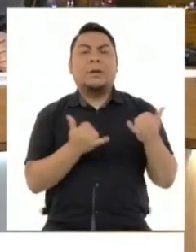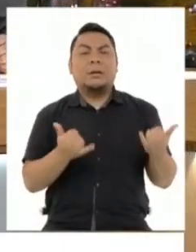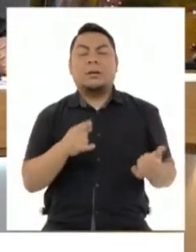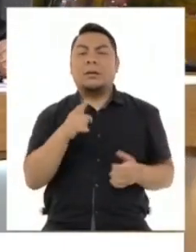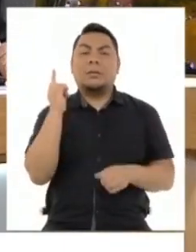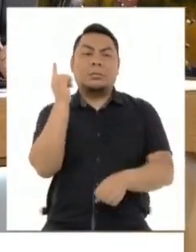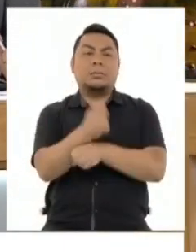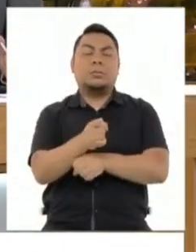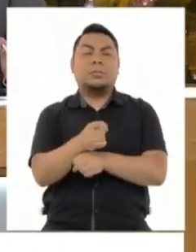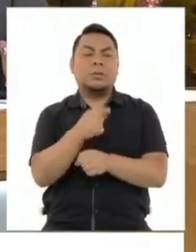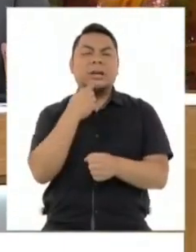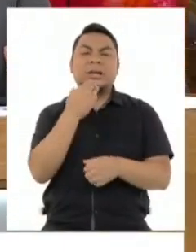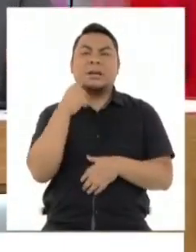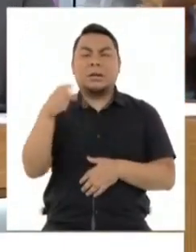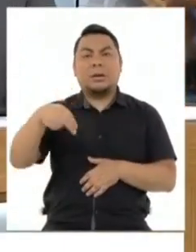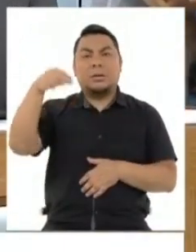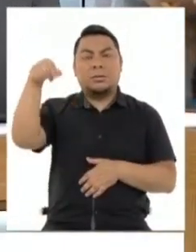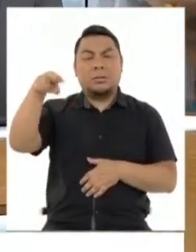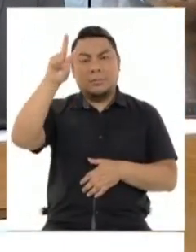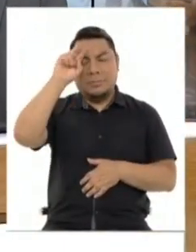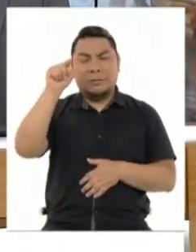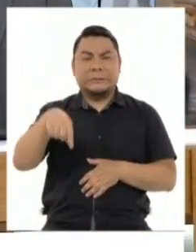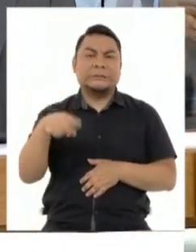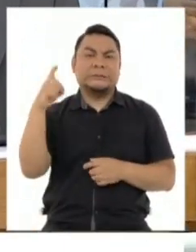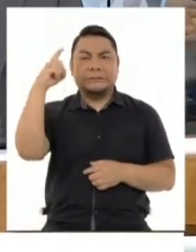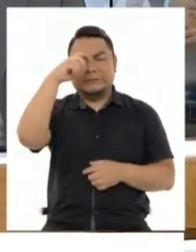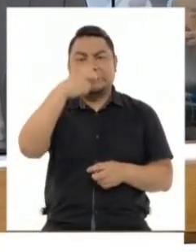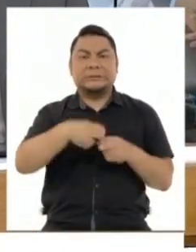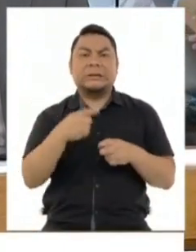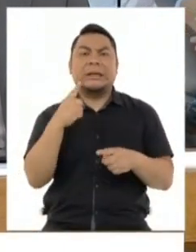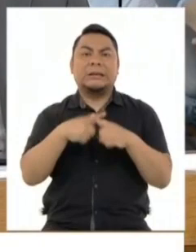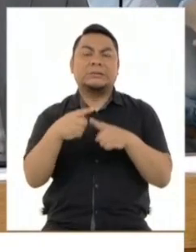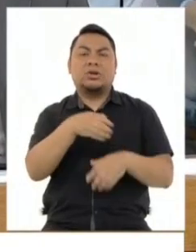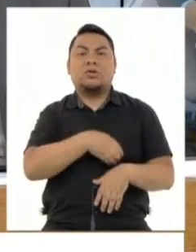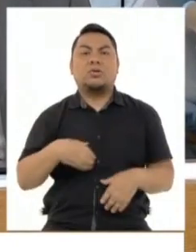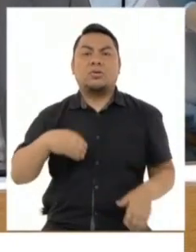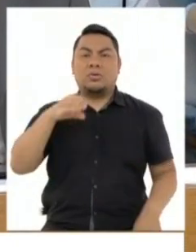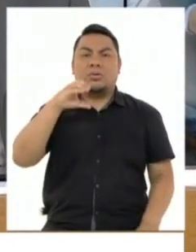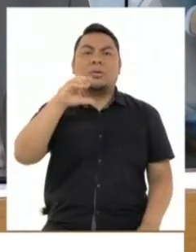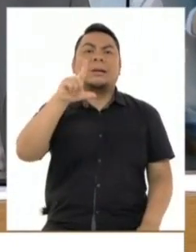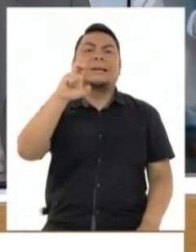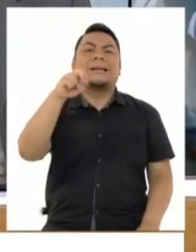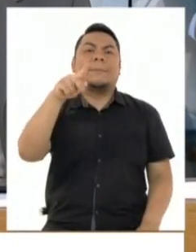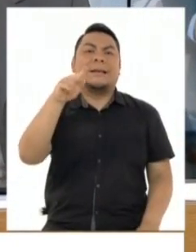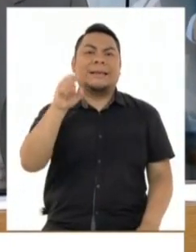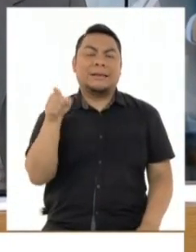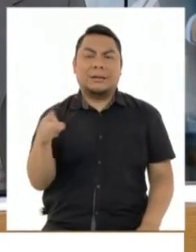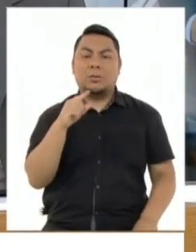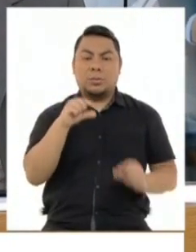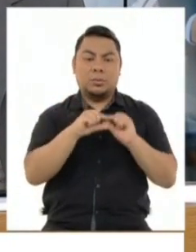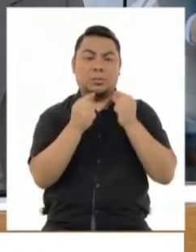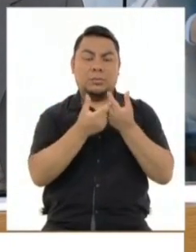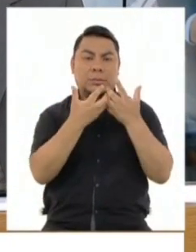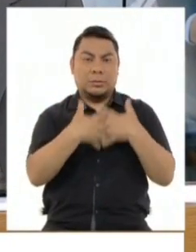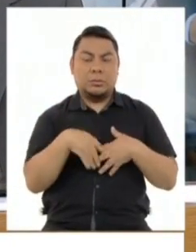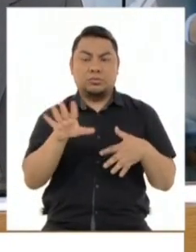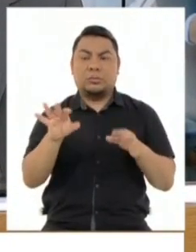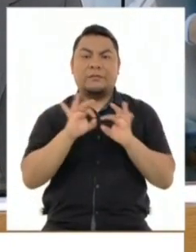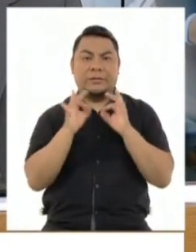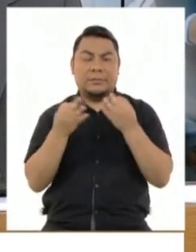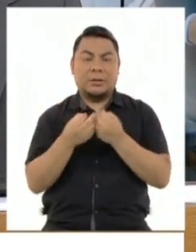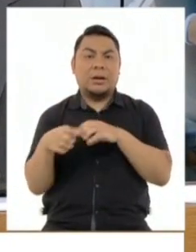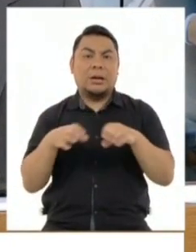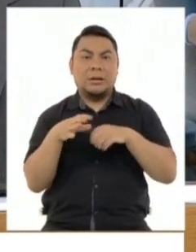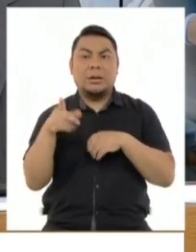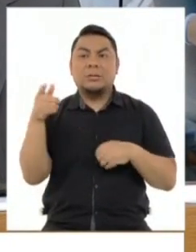Una denuncia periodística proveniente del norte del país complica la situación del excongresista Clemente Flores. Señalan que un grupo empresarial ligado a su familia habría